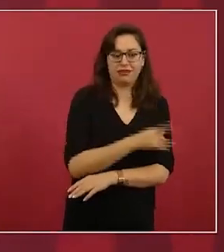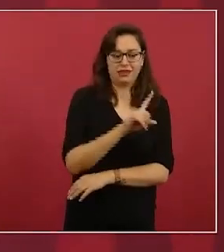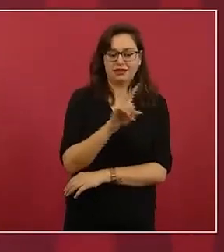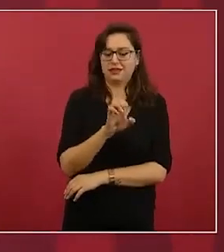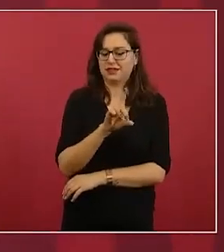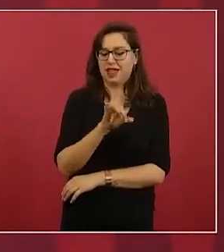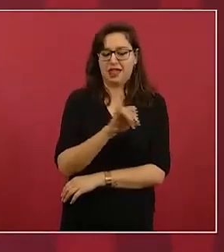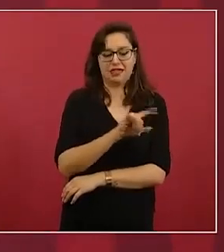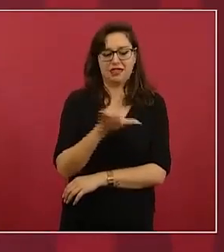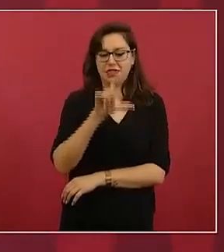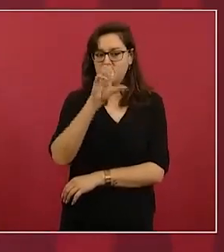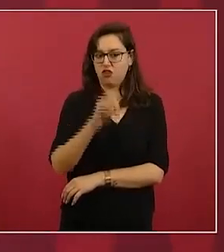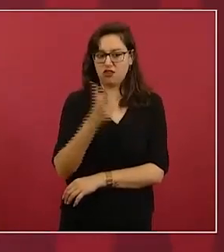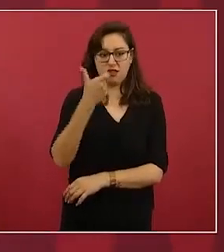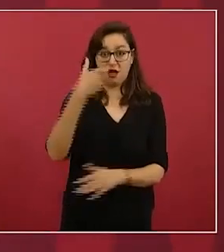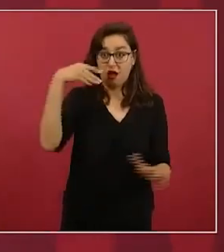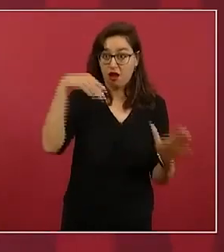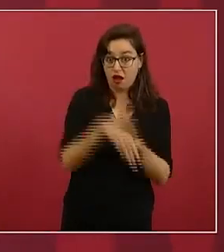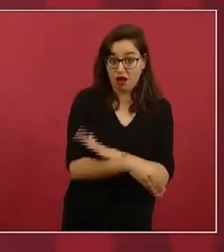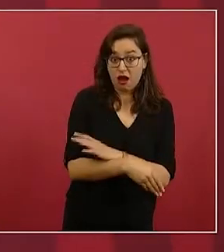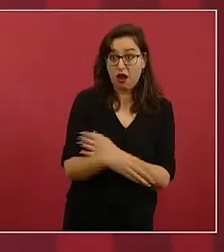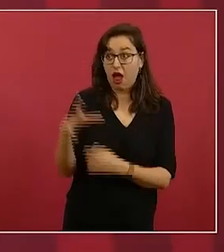por el mal manejo de la economía